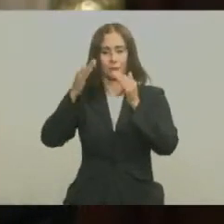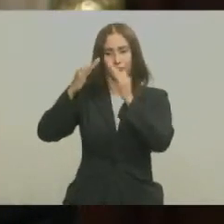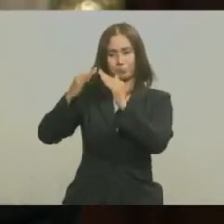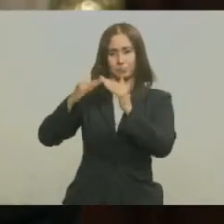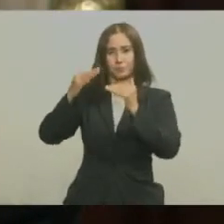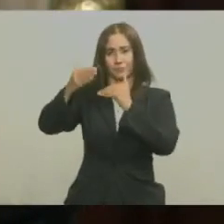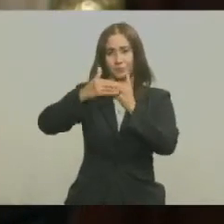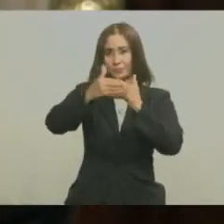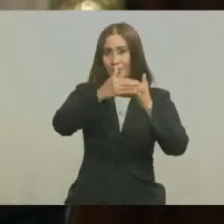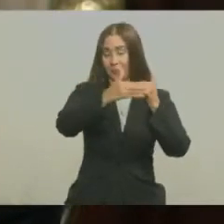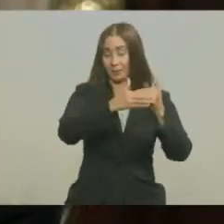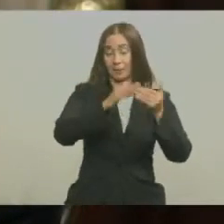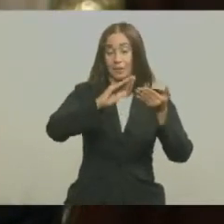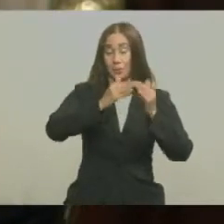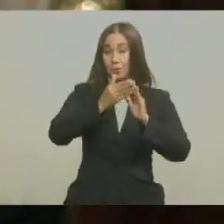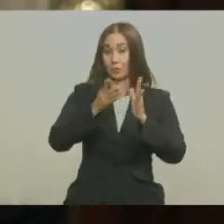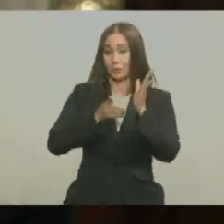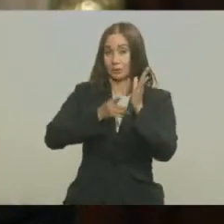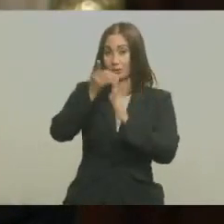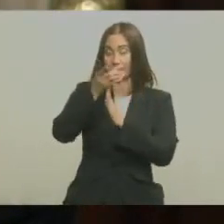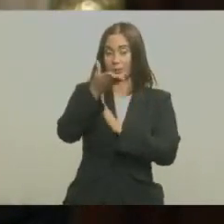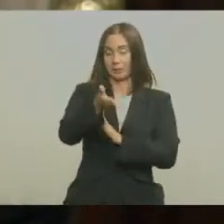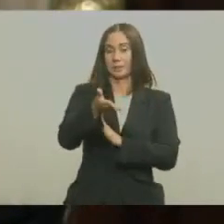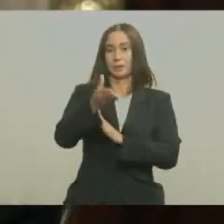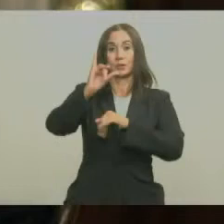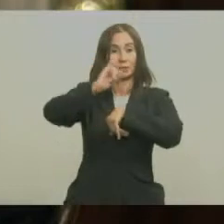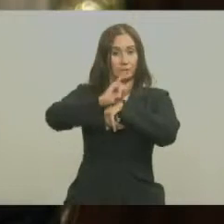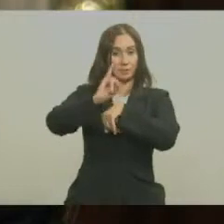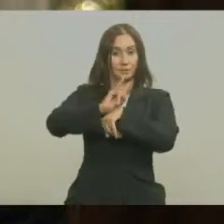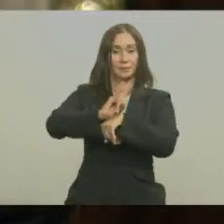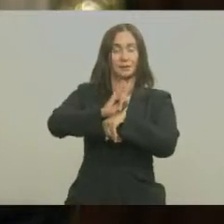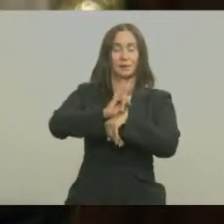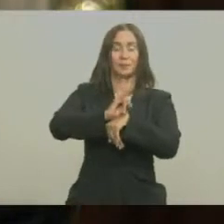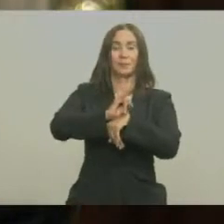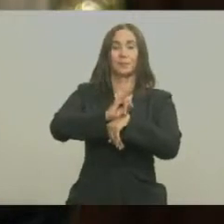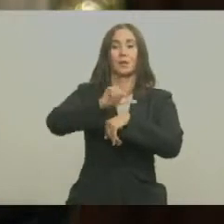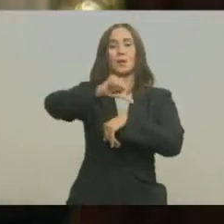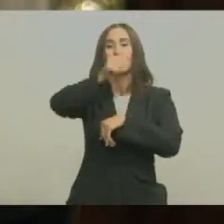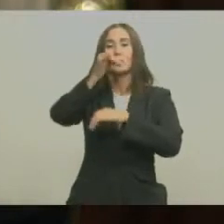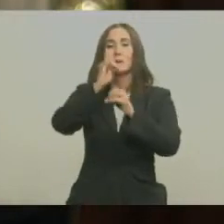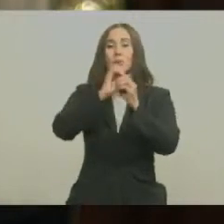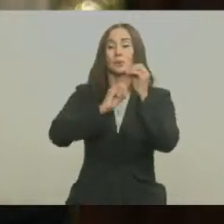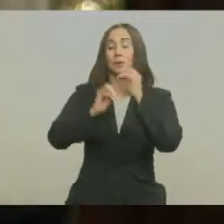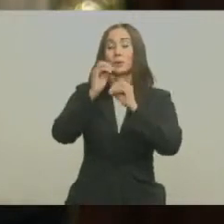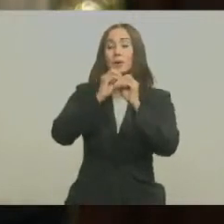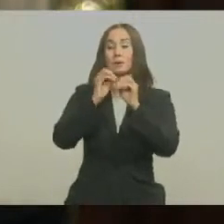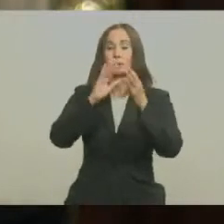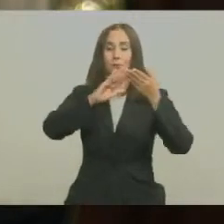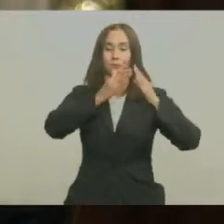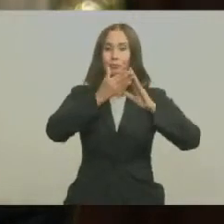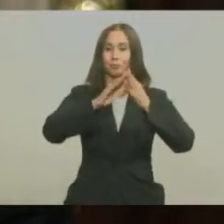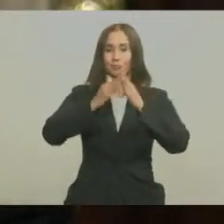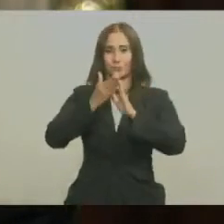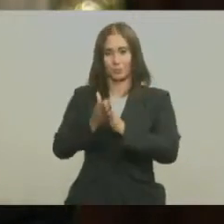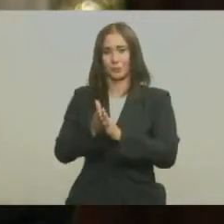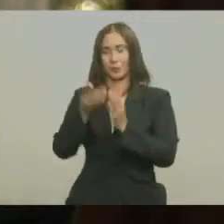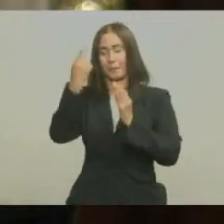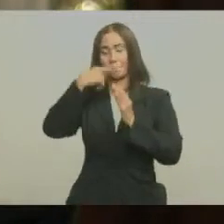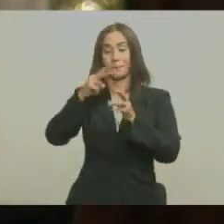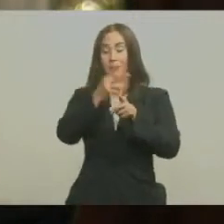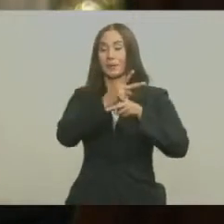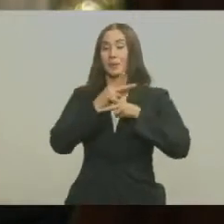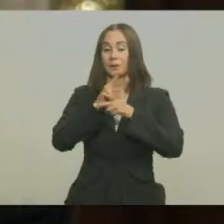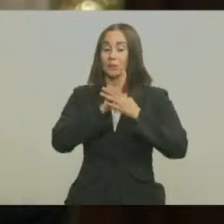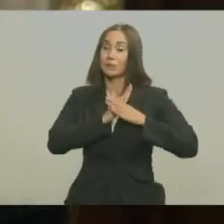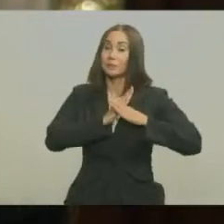juntas locales de restitución de derechos, iglesias y demás organizaciones comunitarias para la